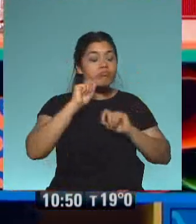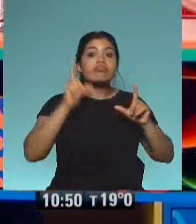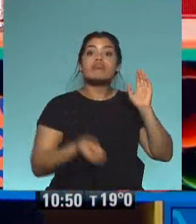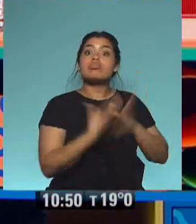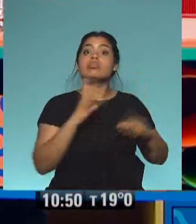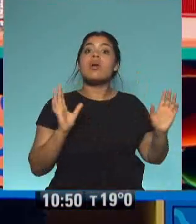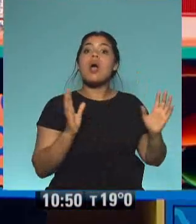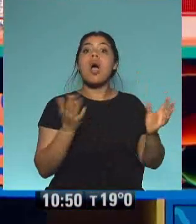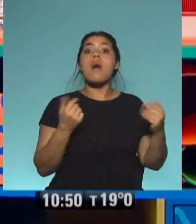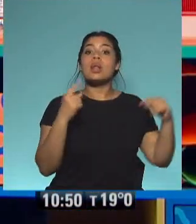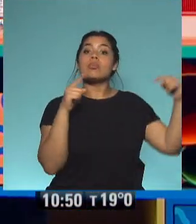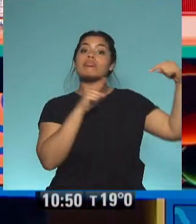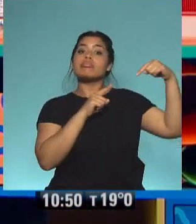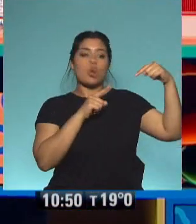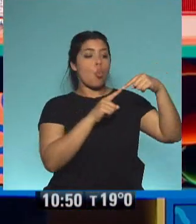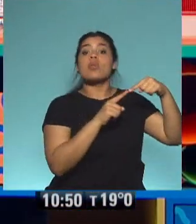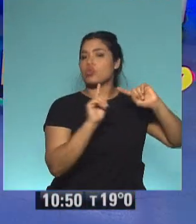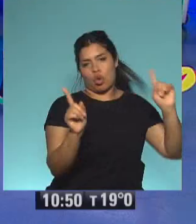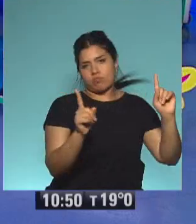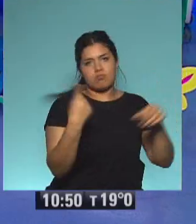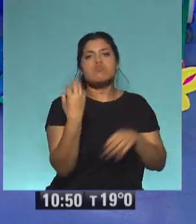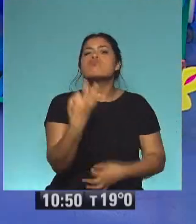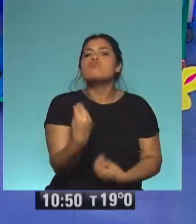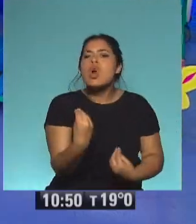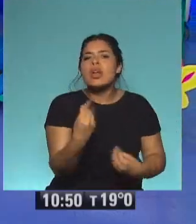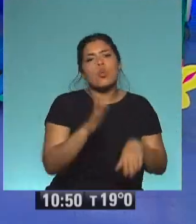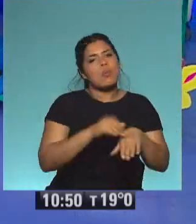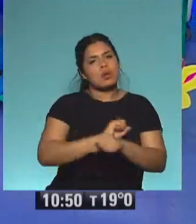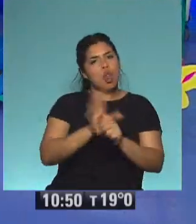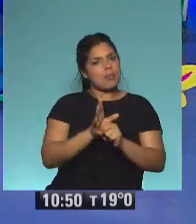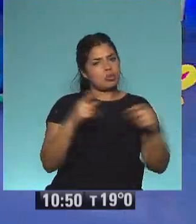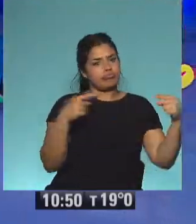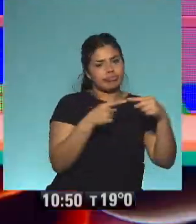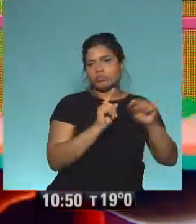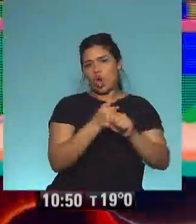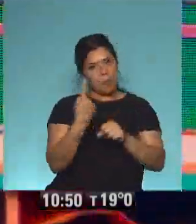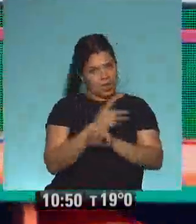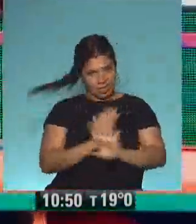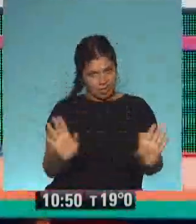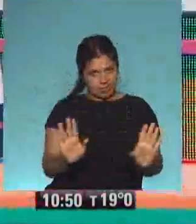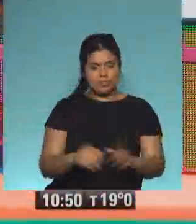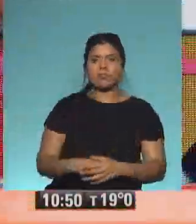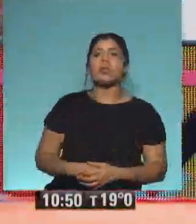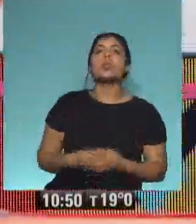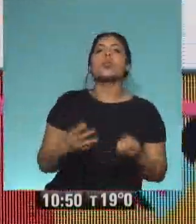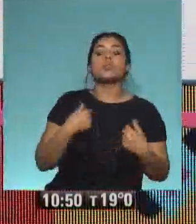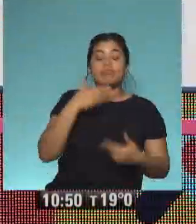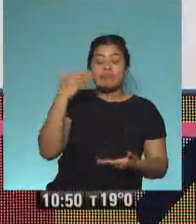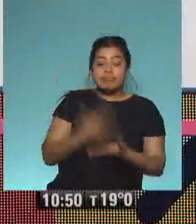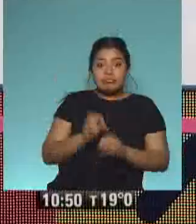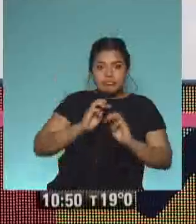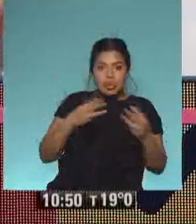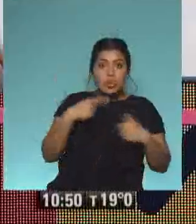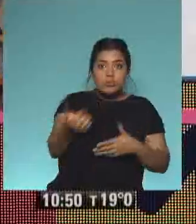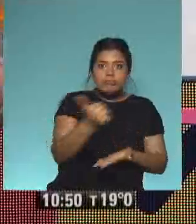Y que quede ahí porque no nos podemos tocar porque hay que cuidarse. Ay, espectacular. Bueno, le quería preguntar, Leonardo, porque, bueno, estoy impresionada que está acá y